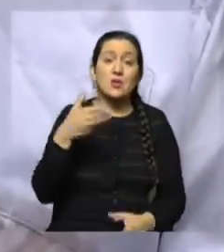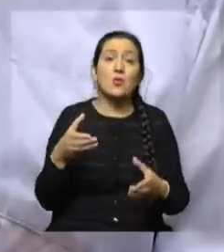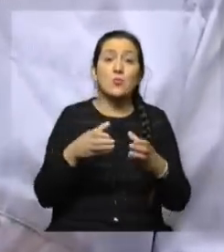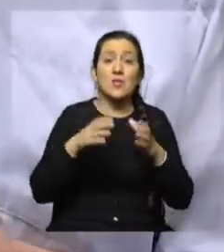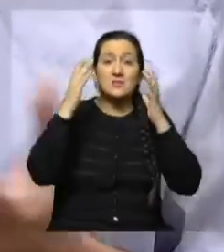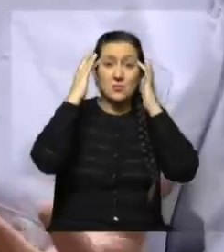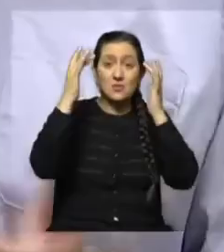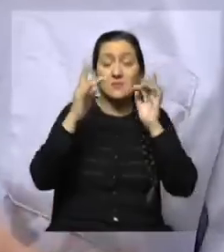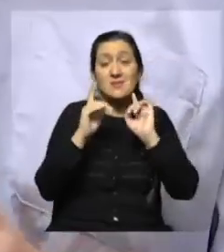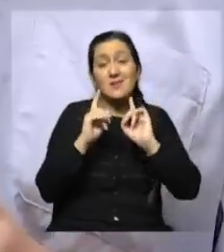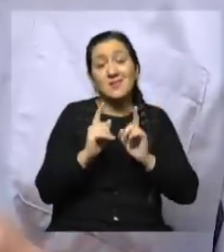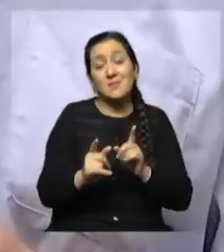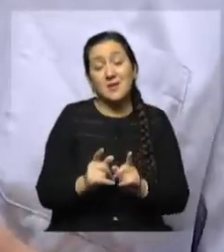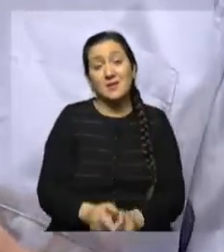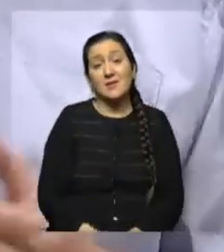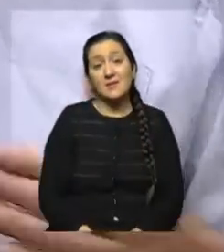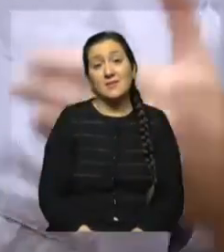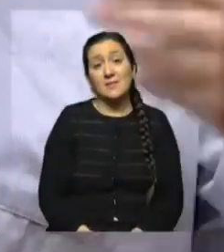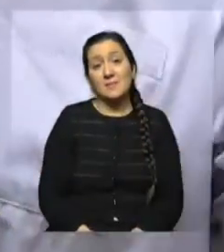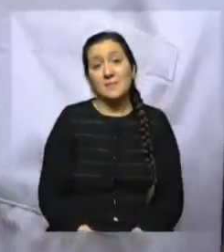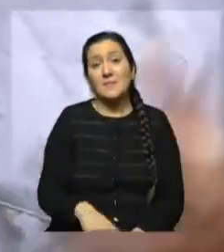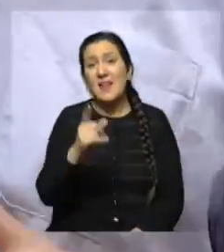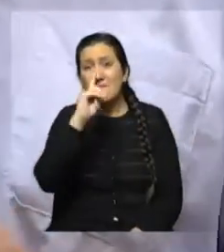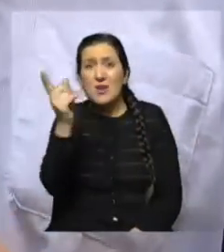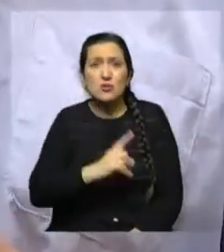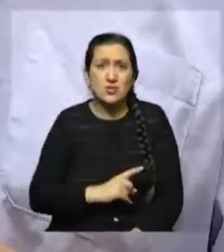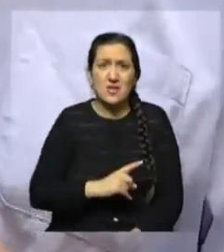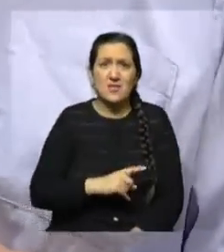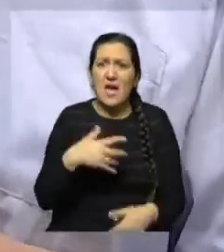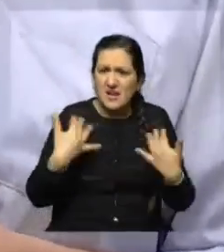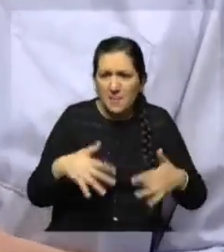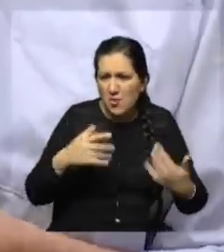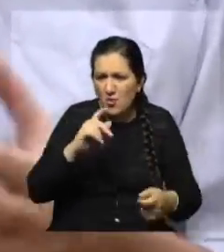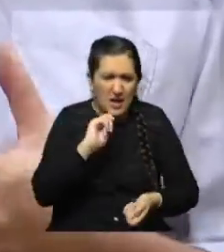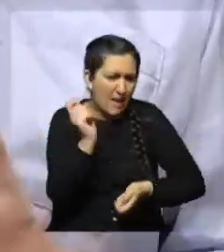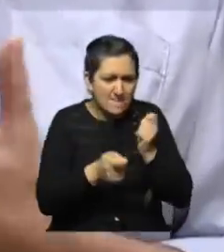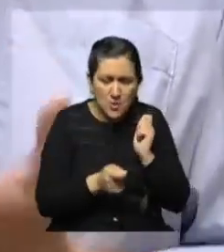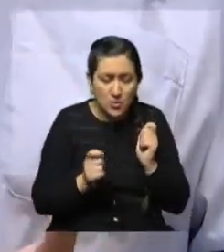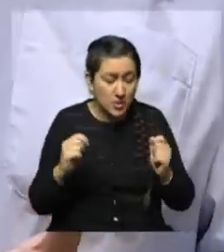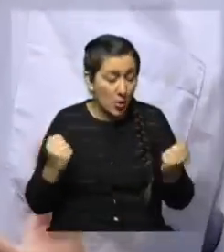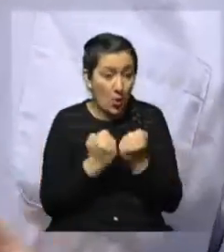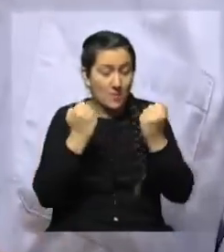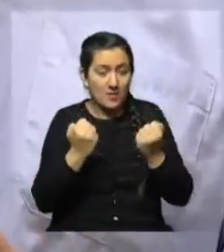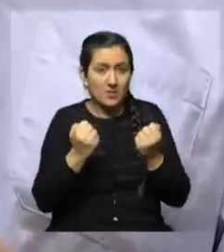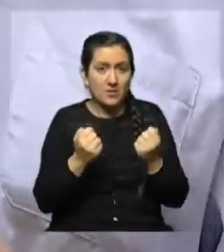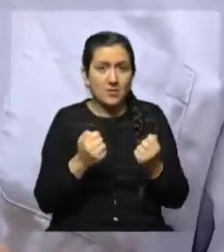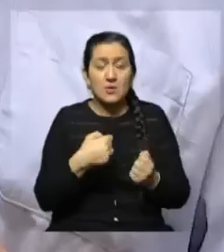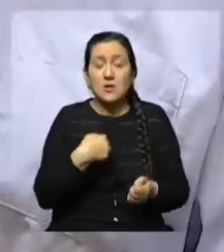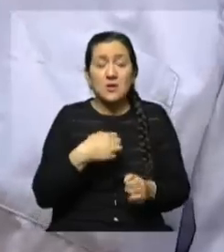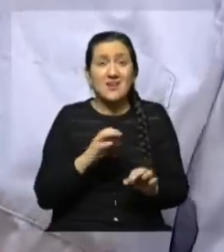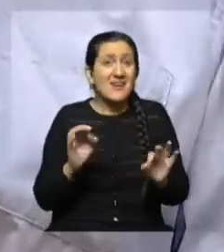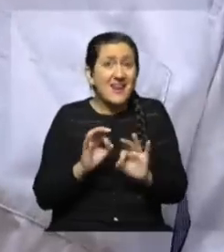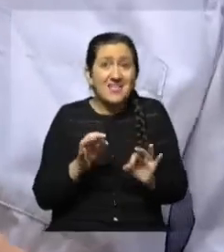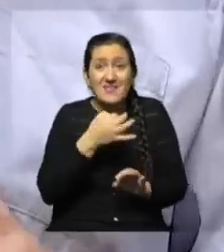y también en el sentido de la velocidad que se le imprime a los cambios nadie va a negar la necesidad